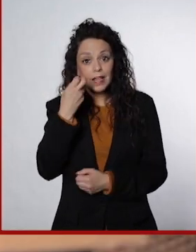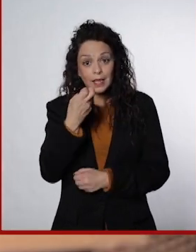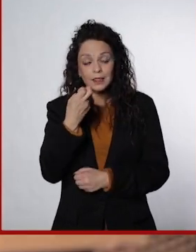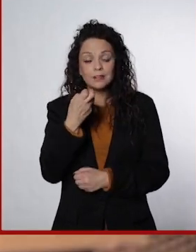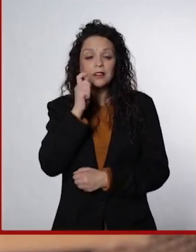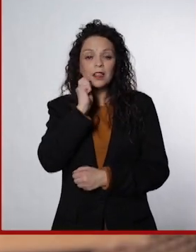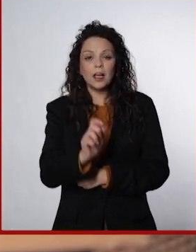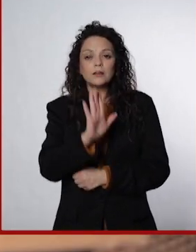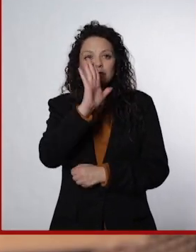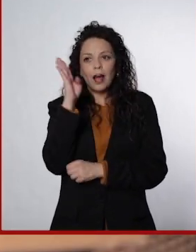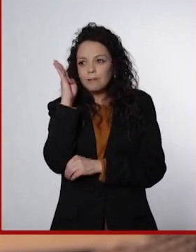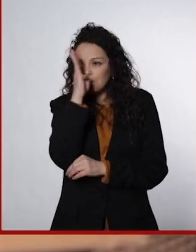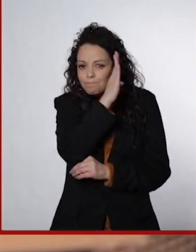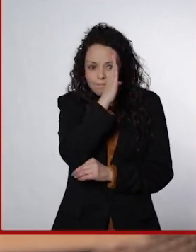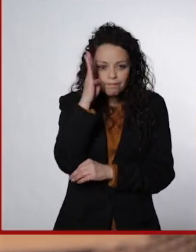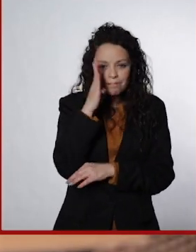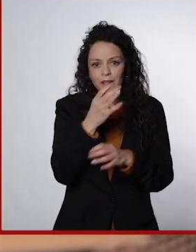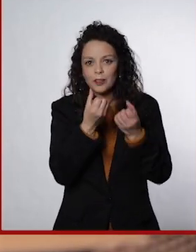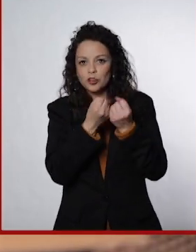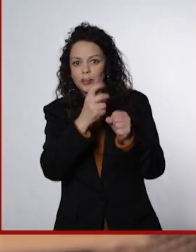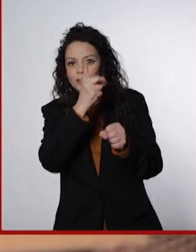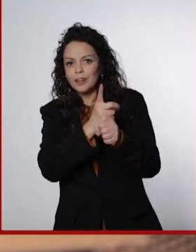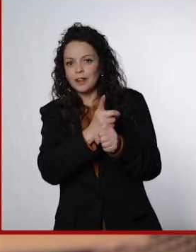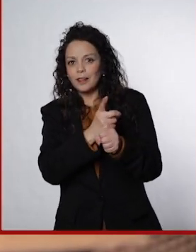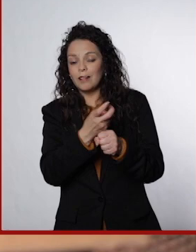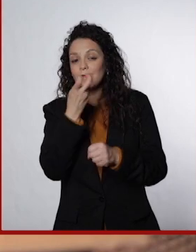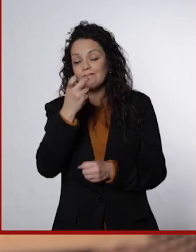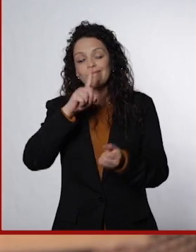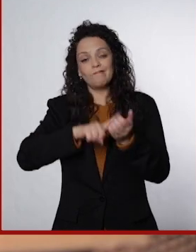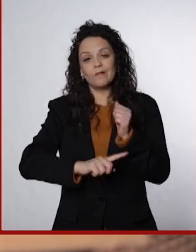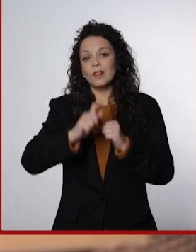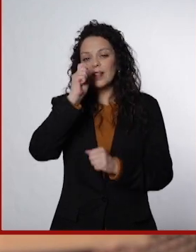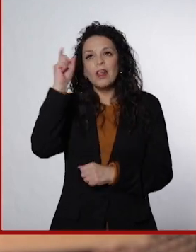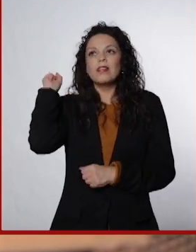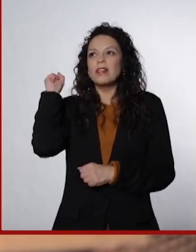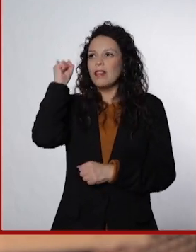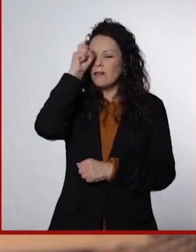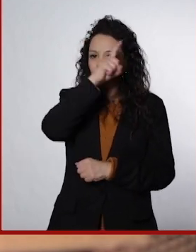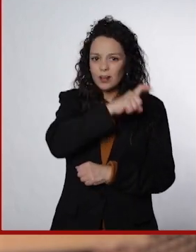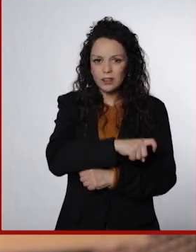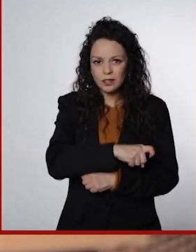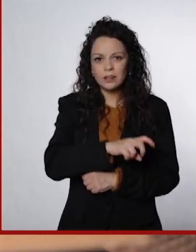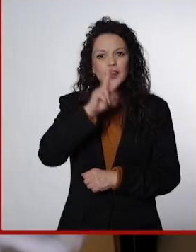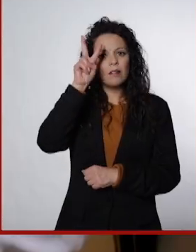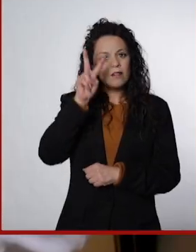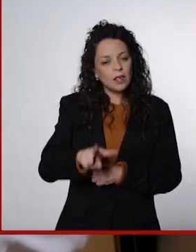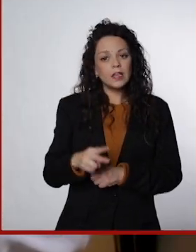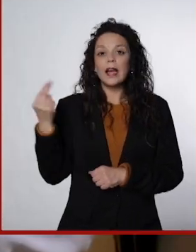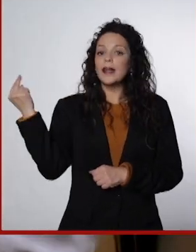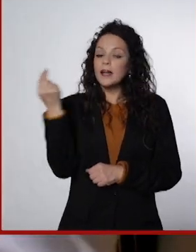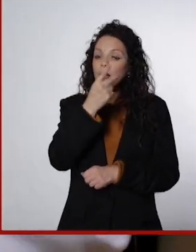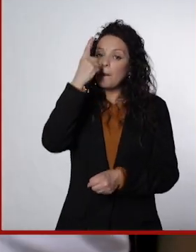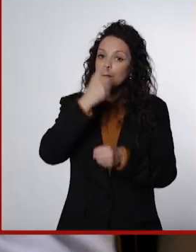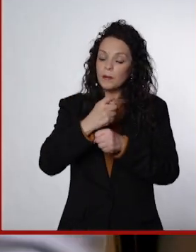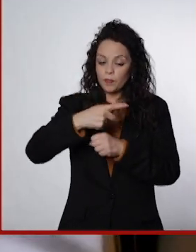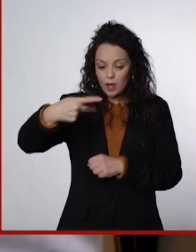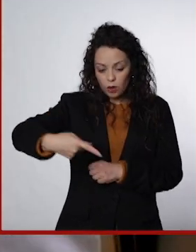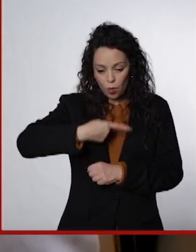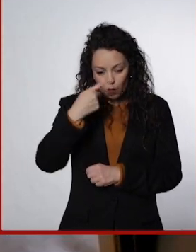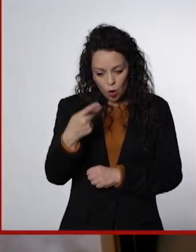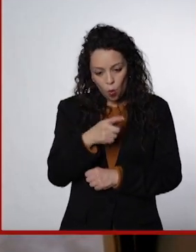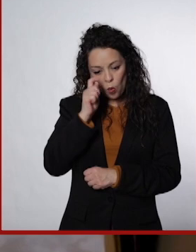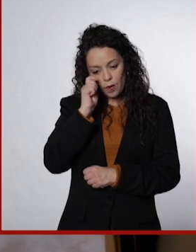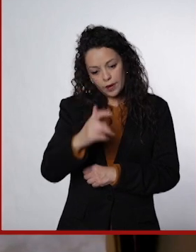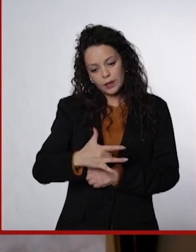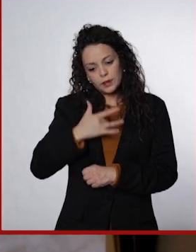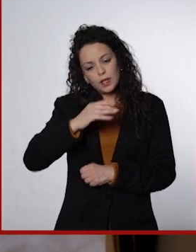como que nada más aventarles toda la complicación, en lugar de preguntarnos qué tanto las emociones, por ejemplo, a cualquier